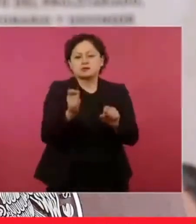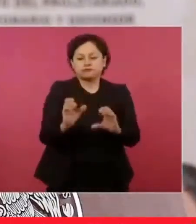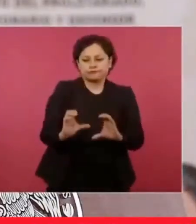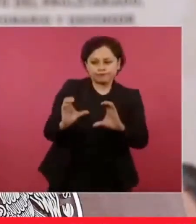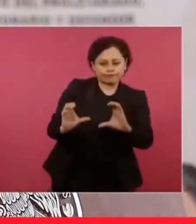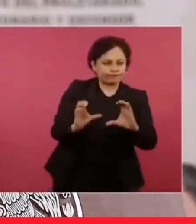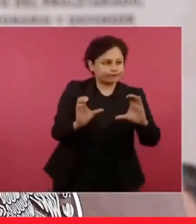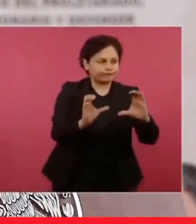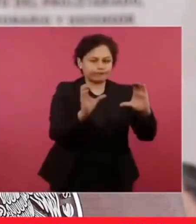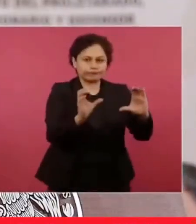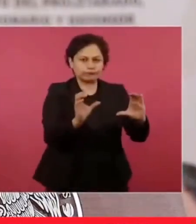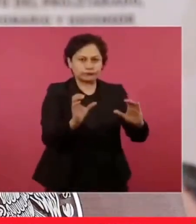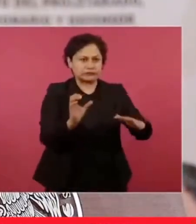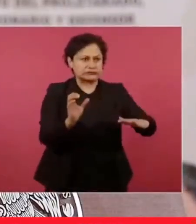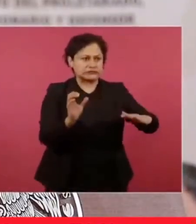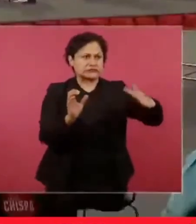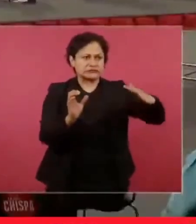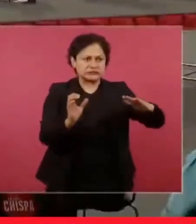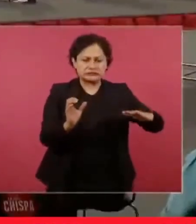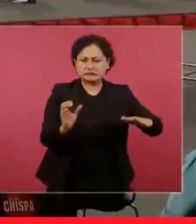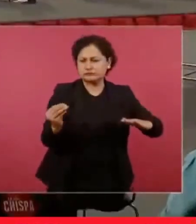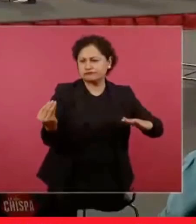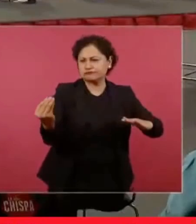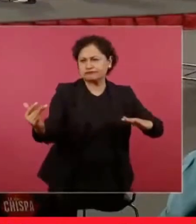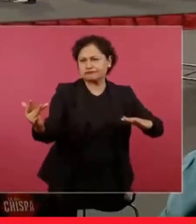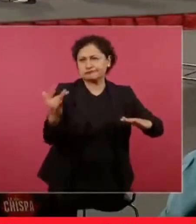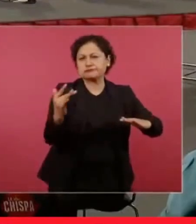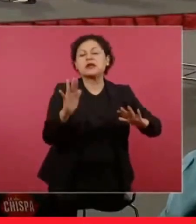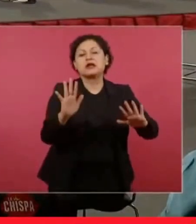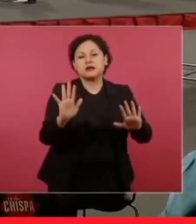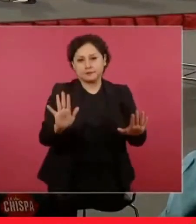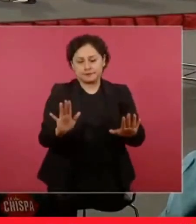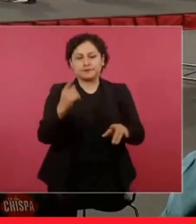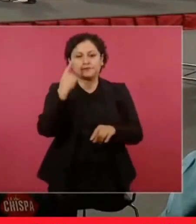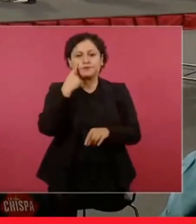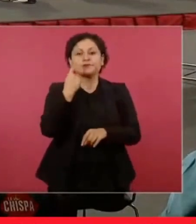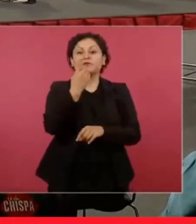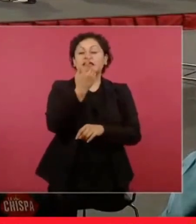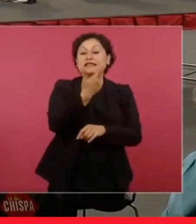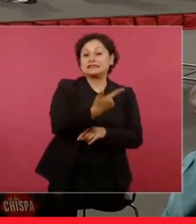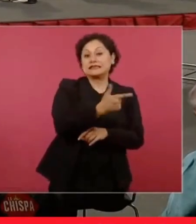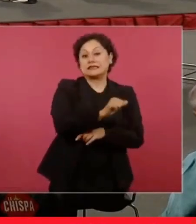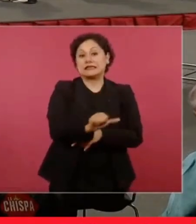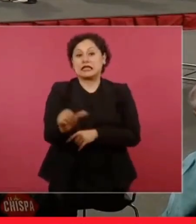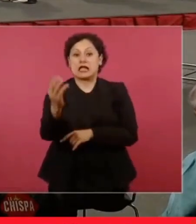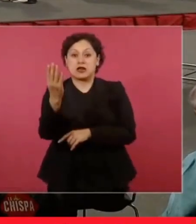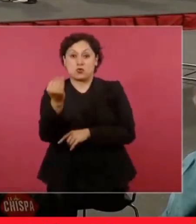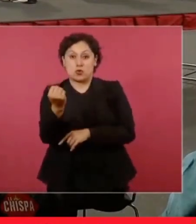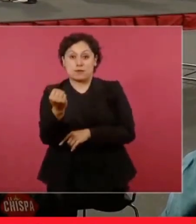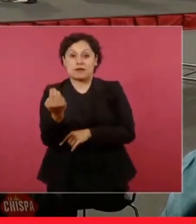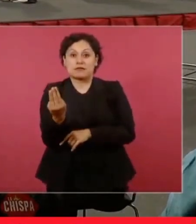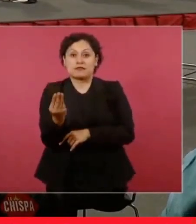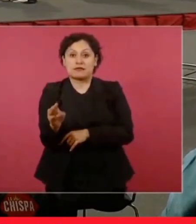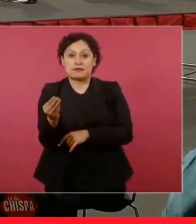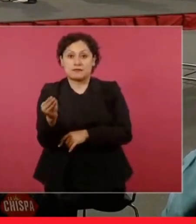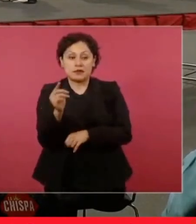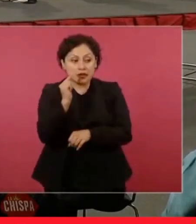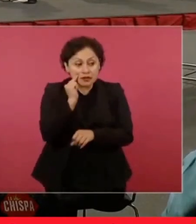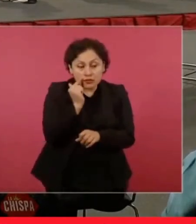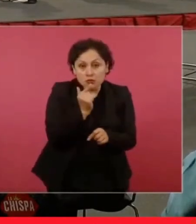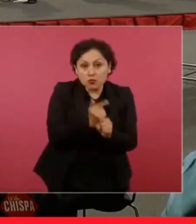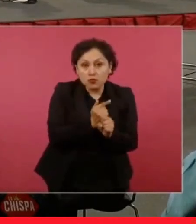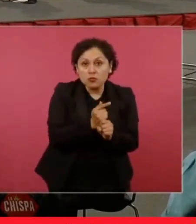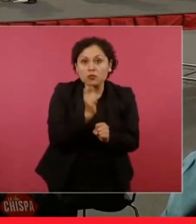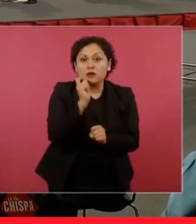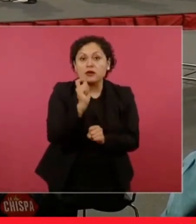generación. Destacamos que entre el 7 y 9 de mayo, en promedio, tuvimos una afectación